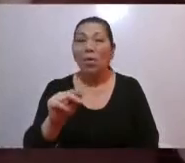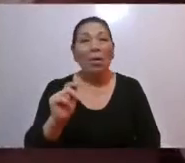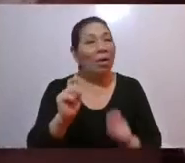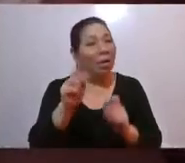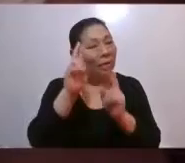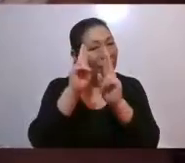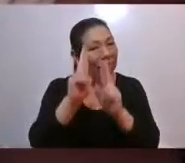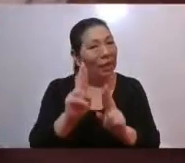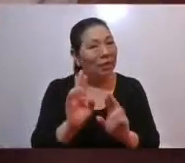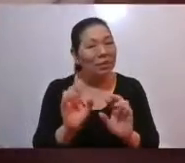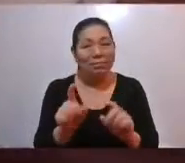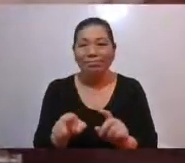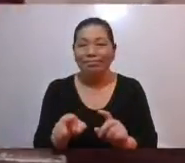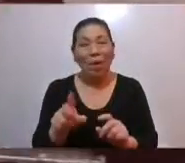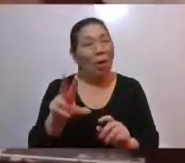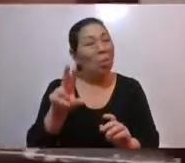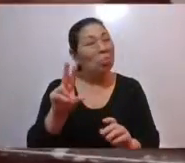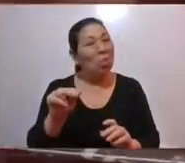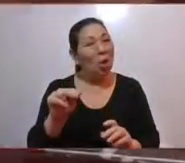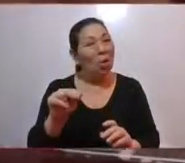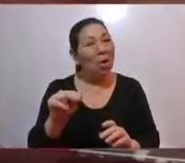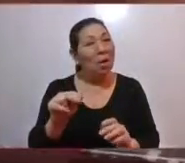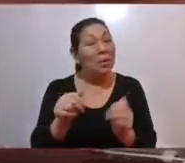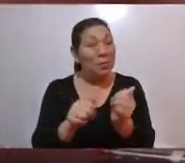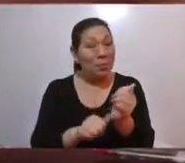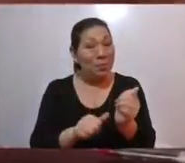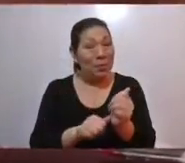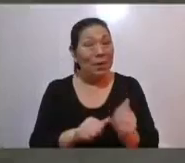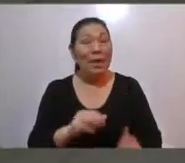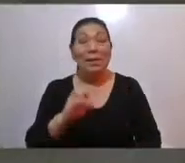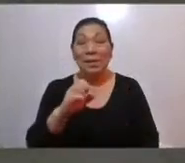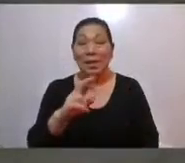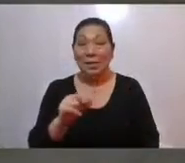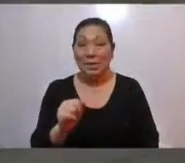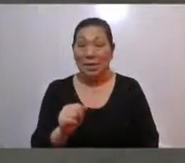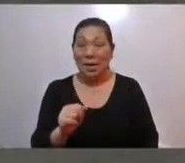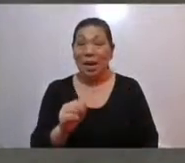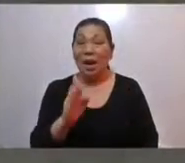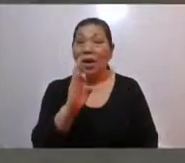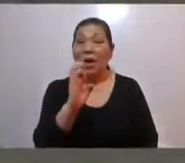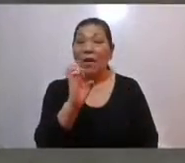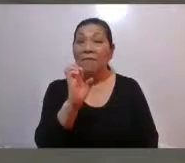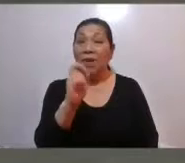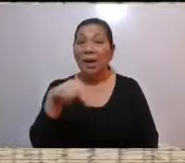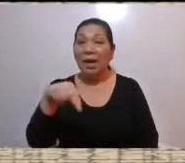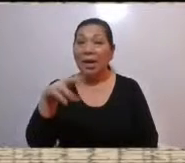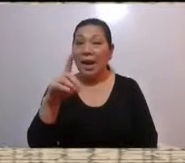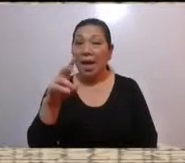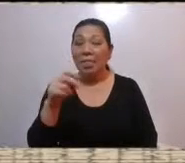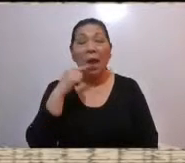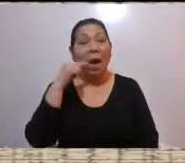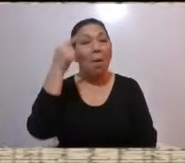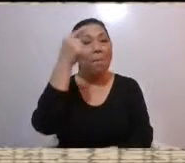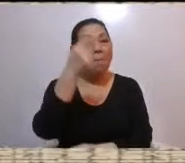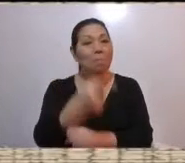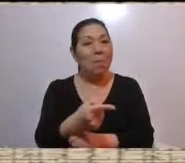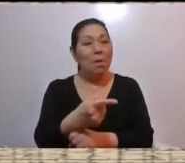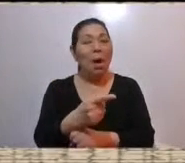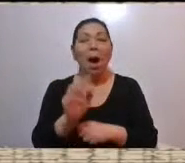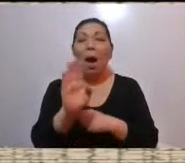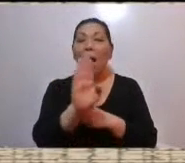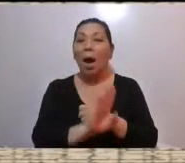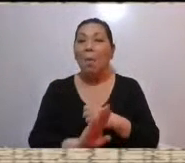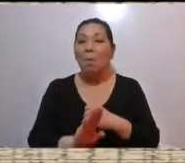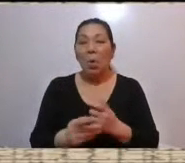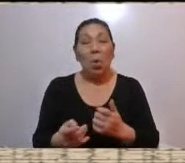negó ese derecho. Ante esta negativa, las hermanas Ciesa Fernández interponen una demanda